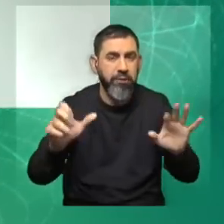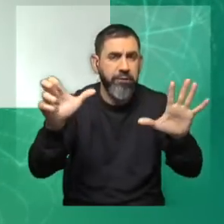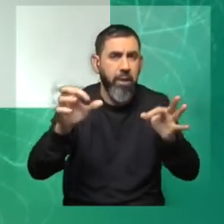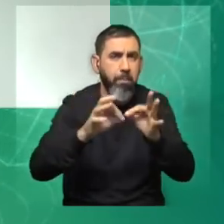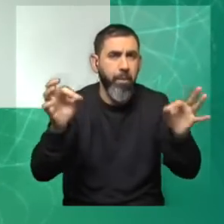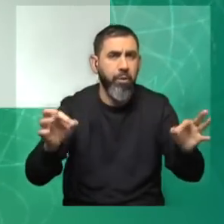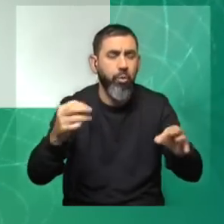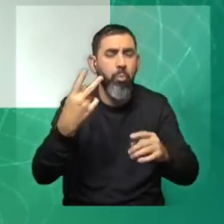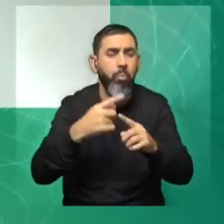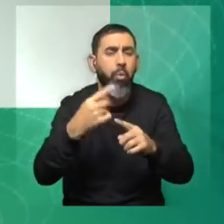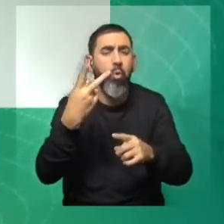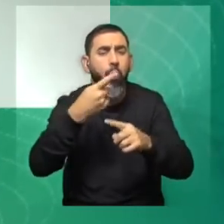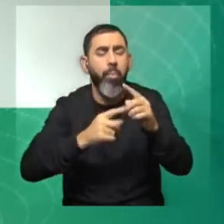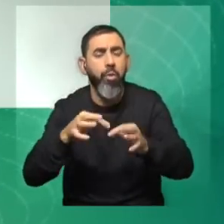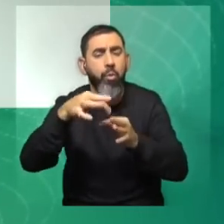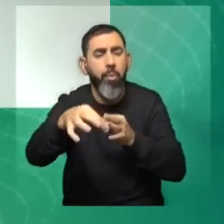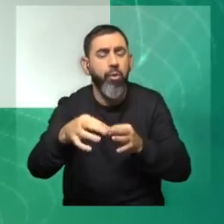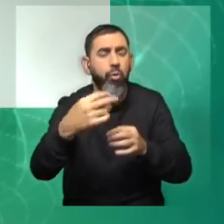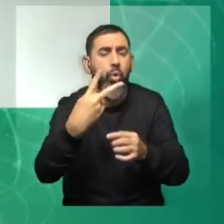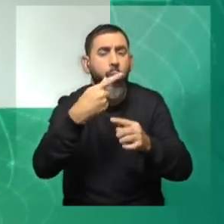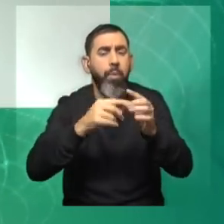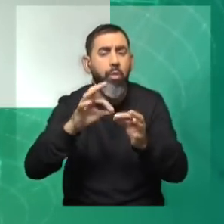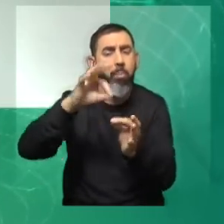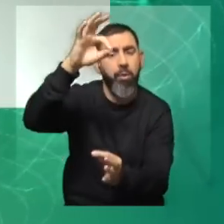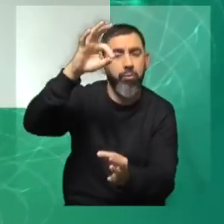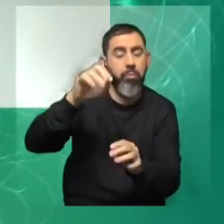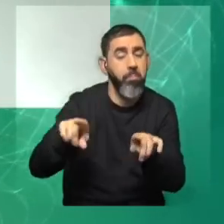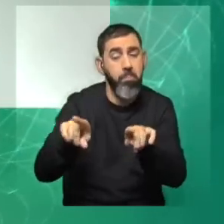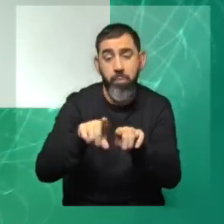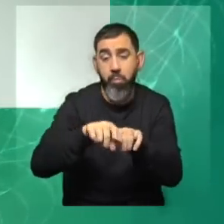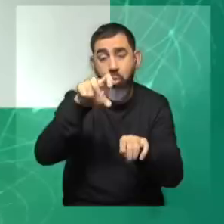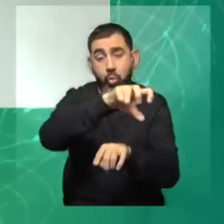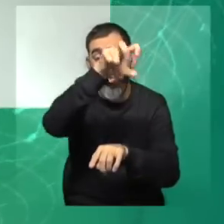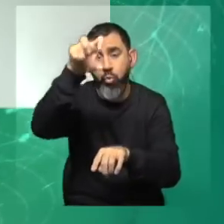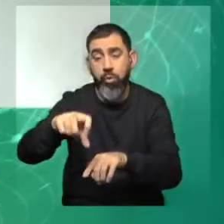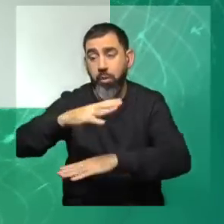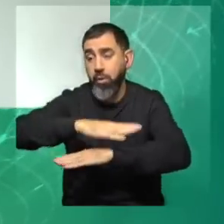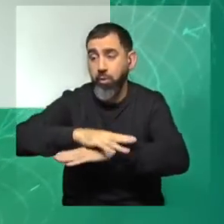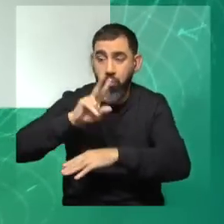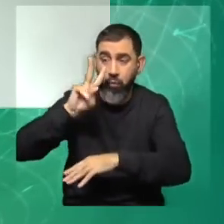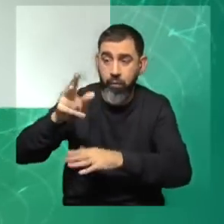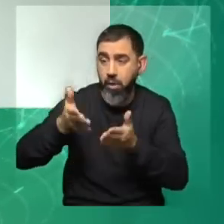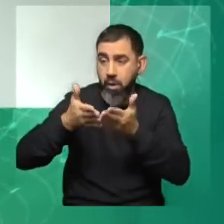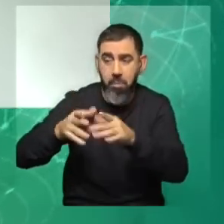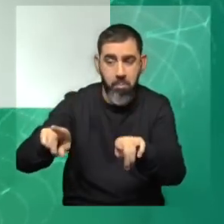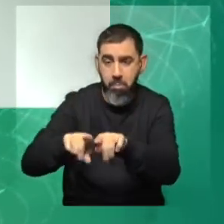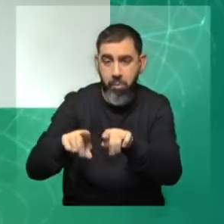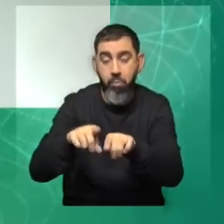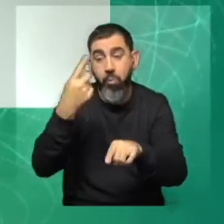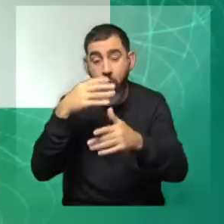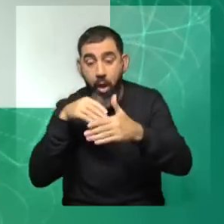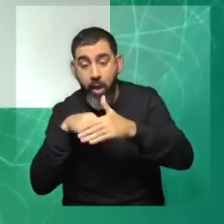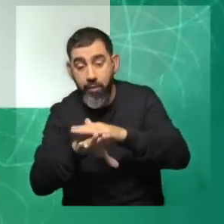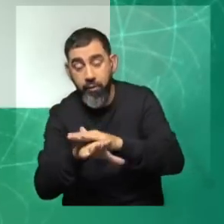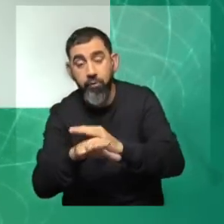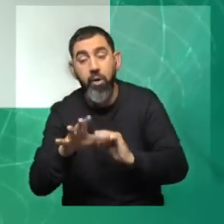metros de largo por dos y medio por dos y medio donde es igual a un contenedor de los que uno ve en el puerto Pero dentro de ese